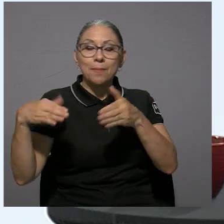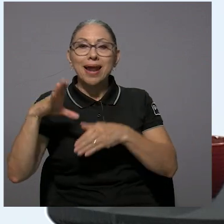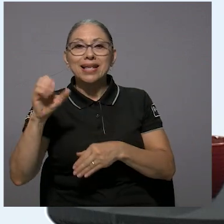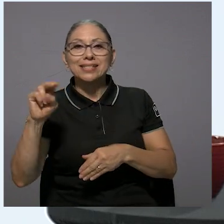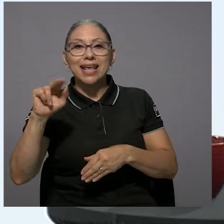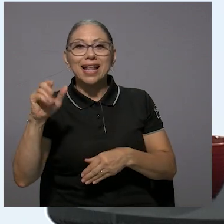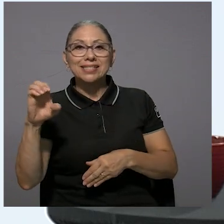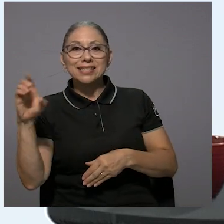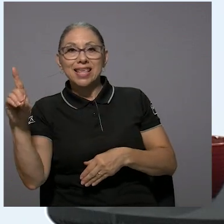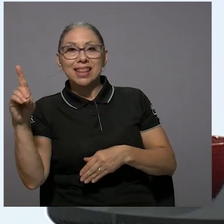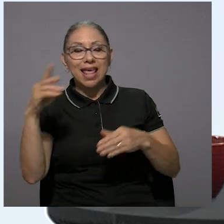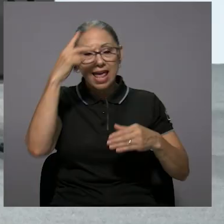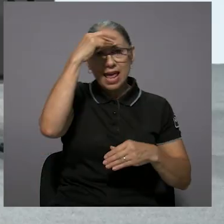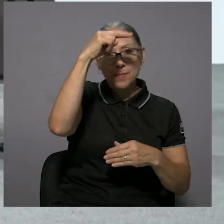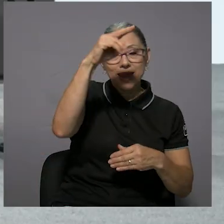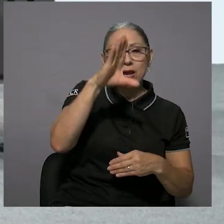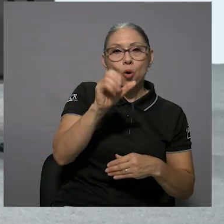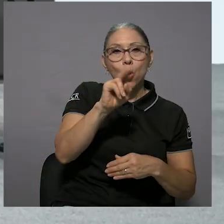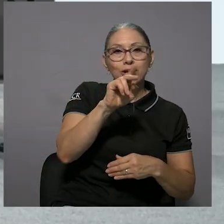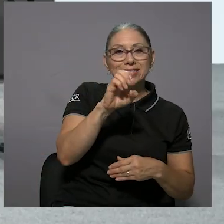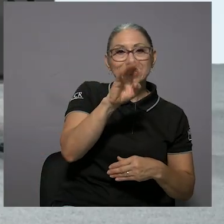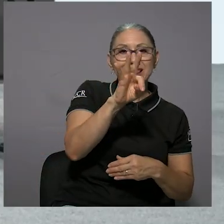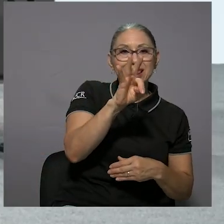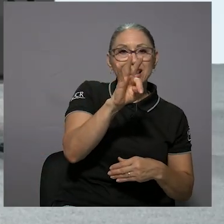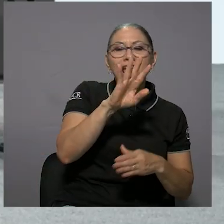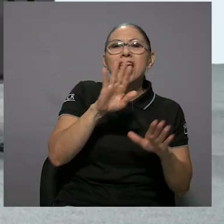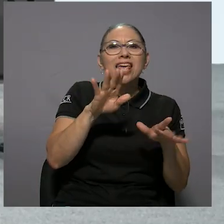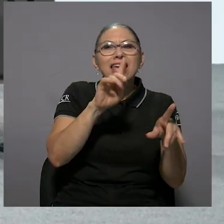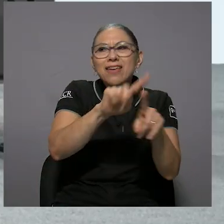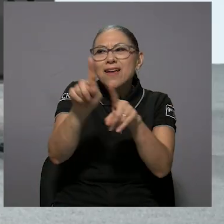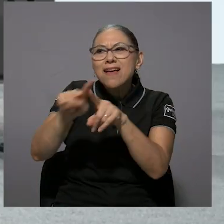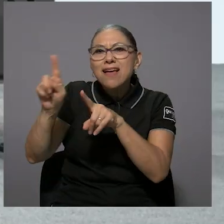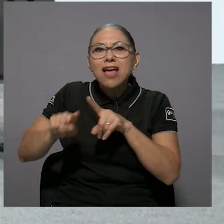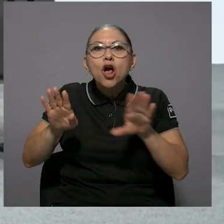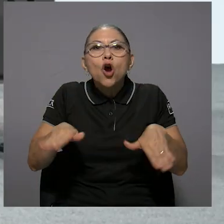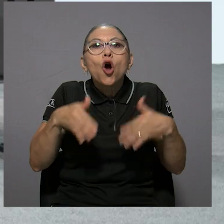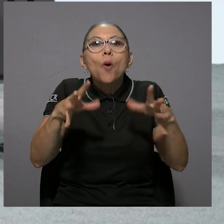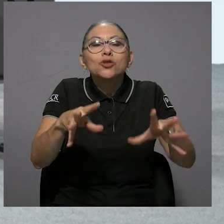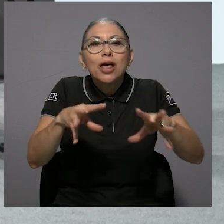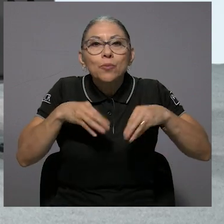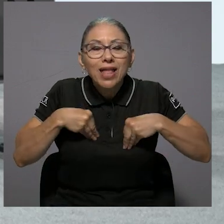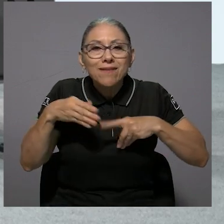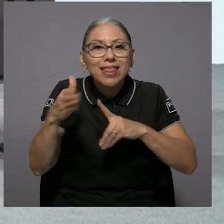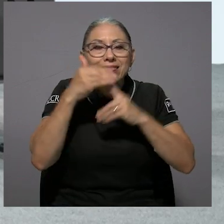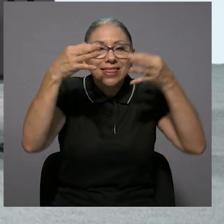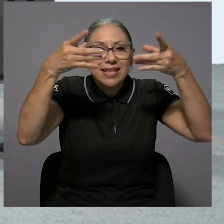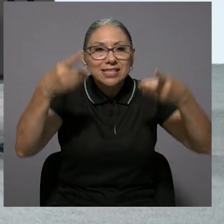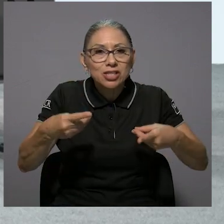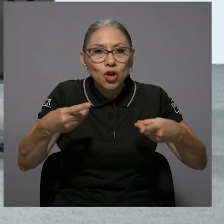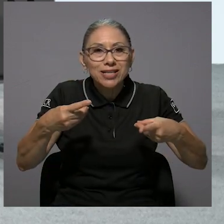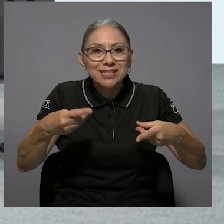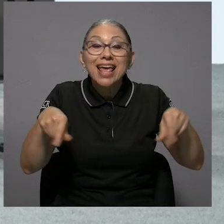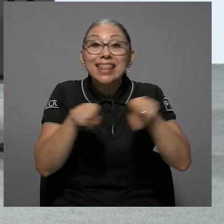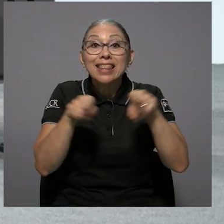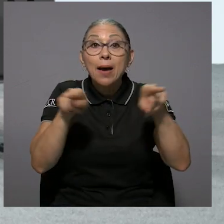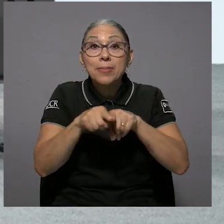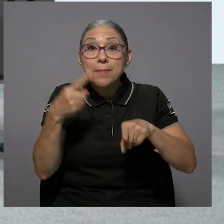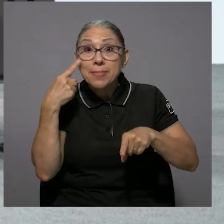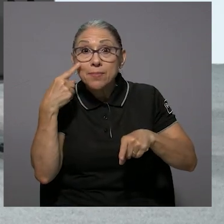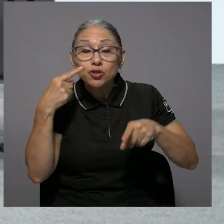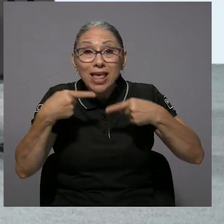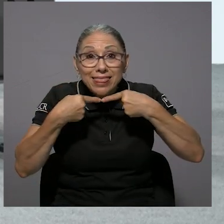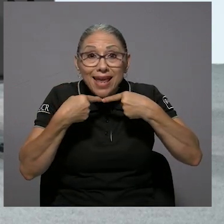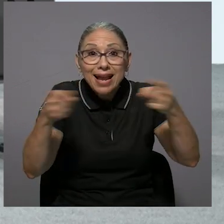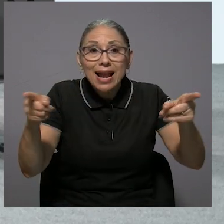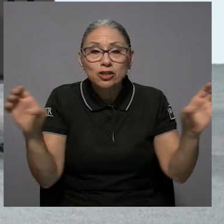el CENACYT, en México era el CONICYT, y cómo se adoptaban las decisiones. Incluso empezamos a ver cómo las declaratorias de